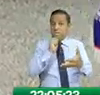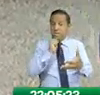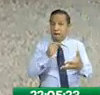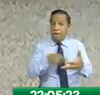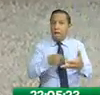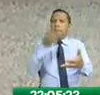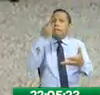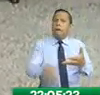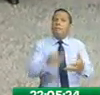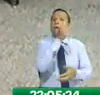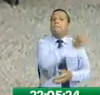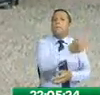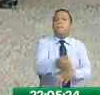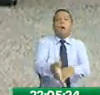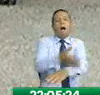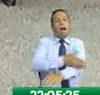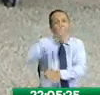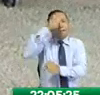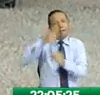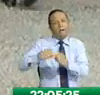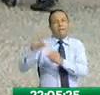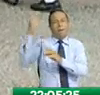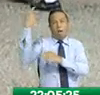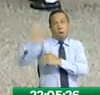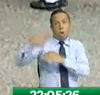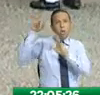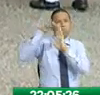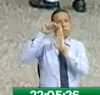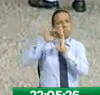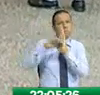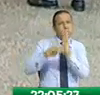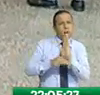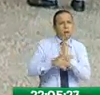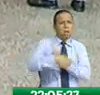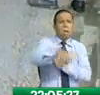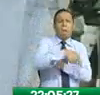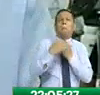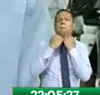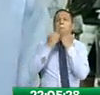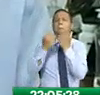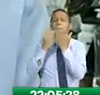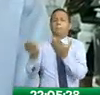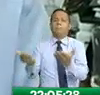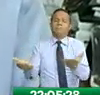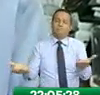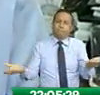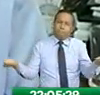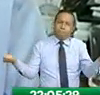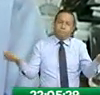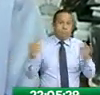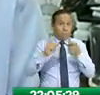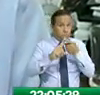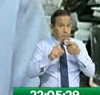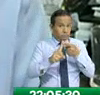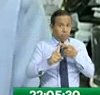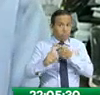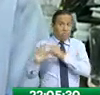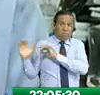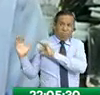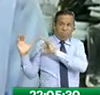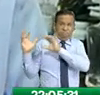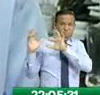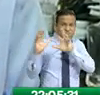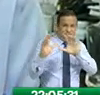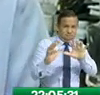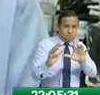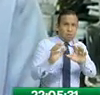las normas previamente establecidas en ordenanzas municipales. Por la aglomeración, por sacar